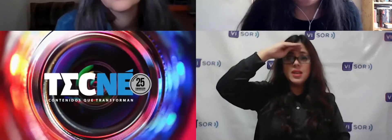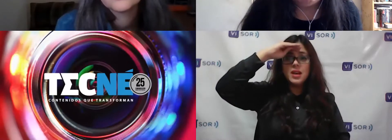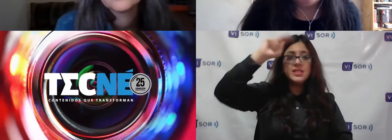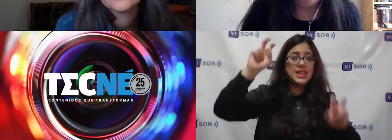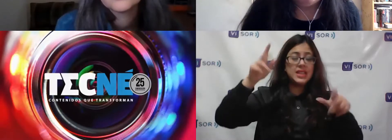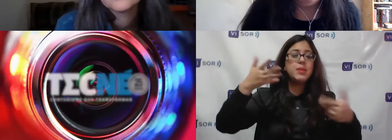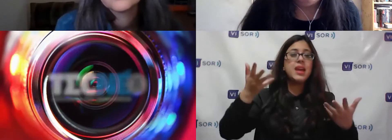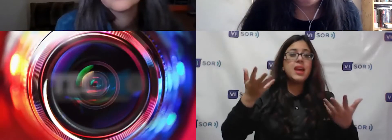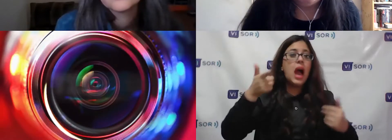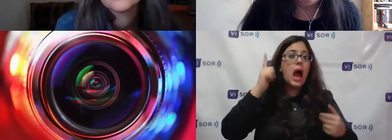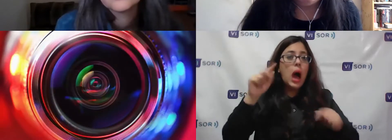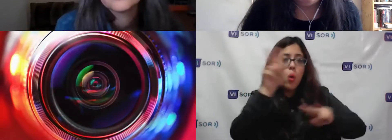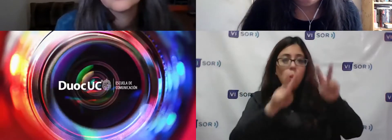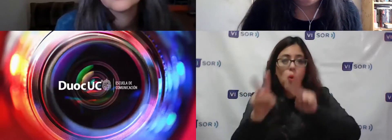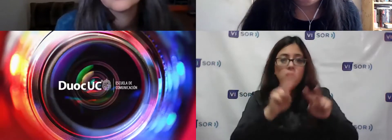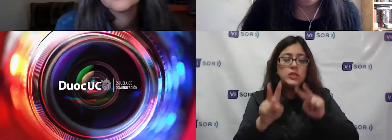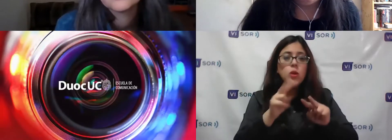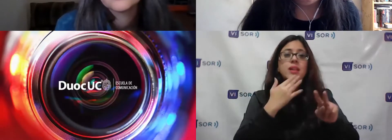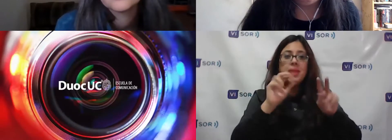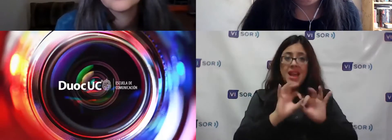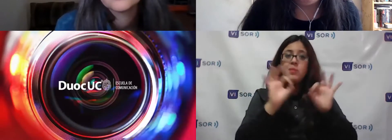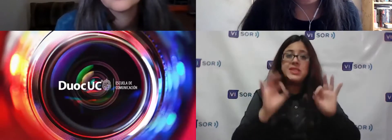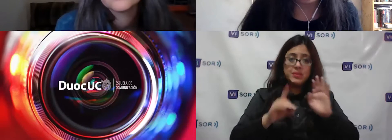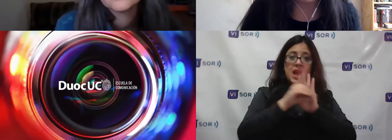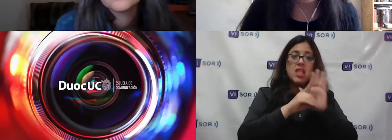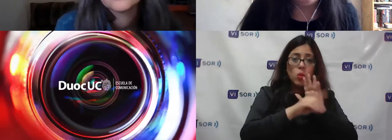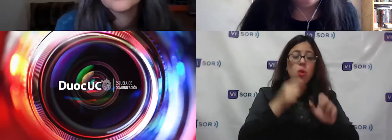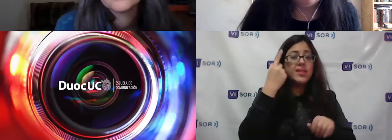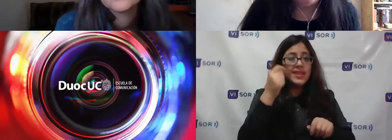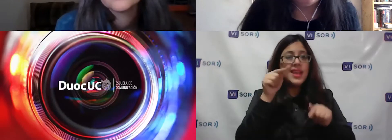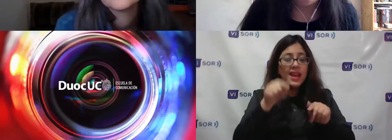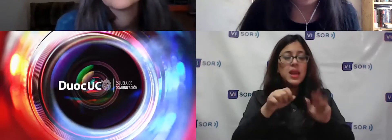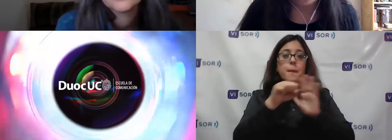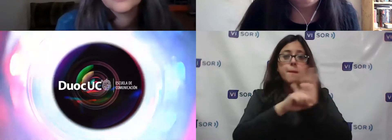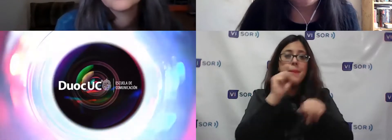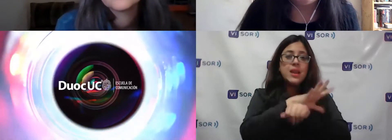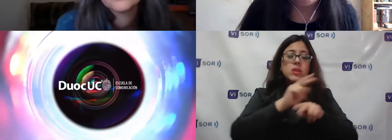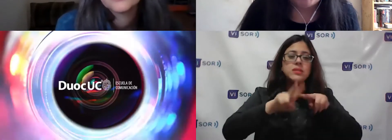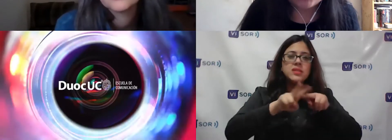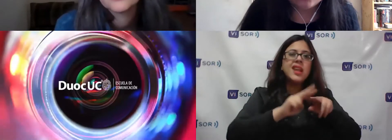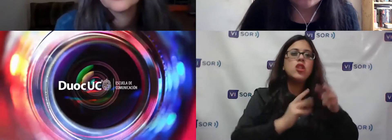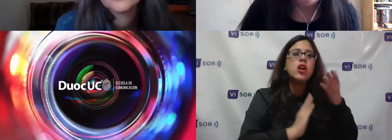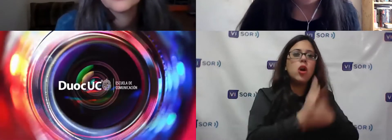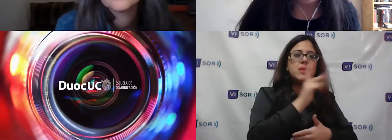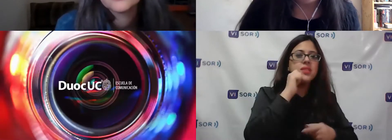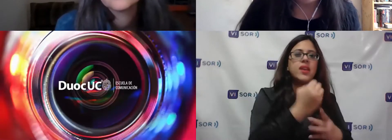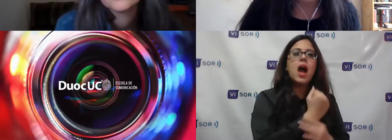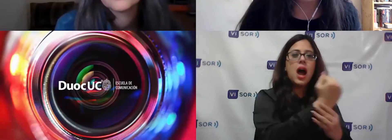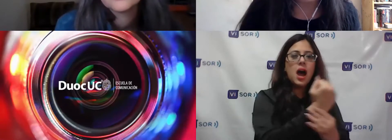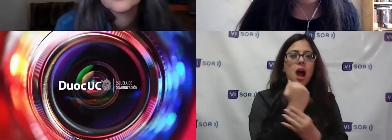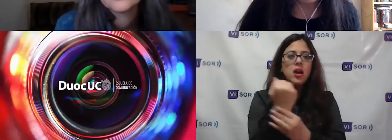general y en particular documental que hay que entender que la película se está haciendo en el inicio y del inicio buscar esa cooperación